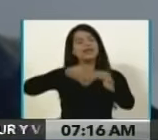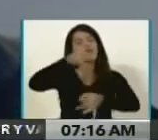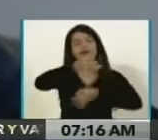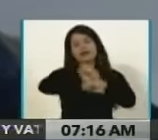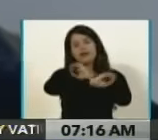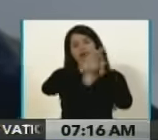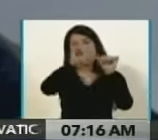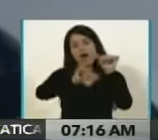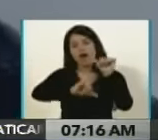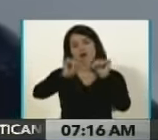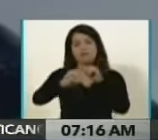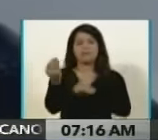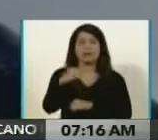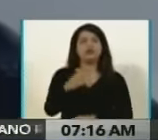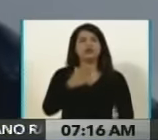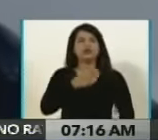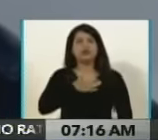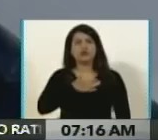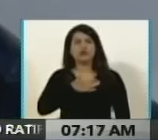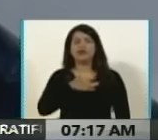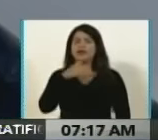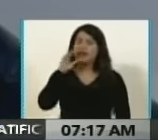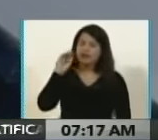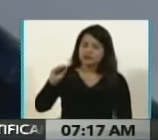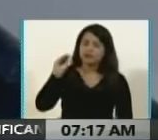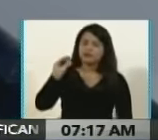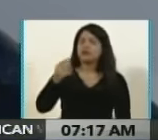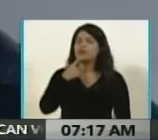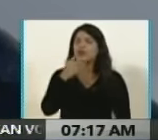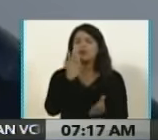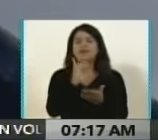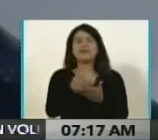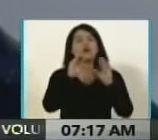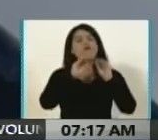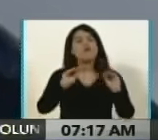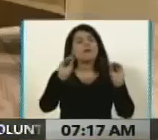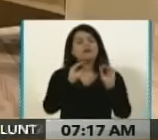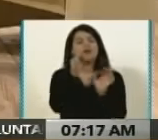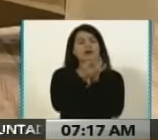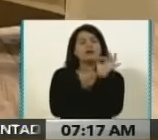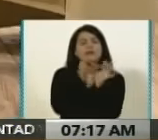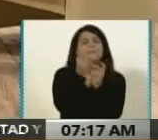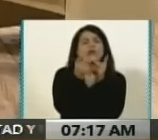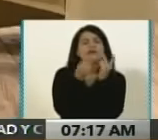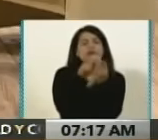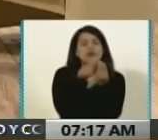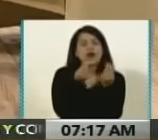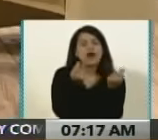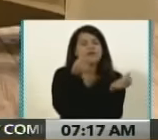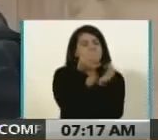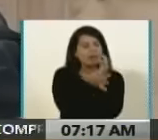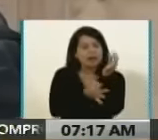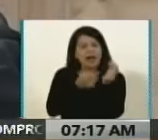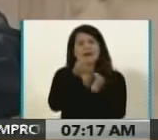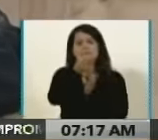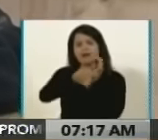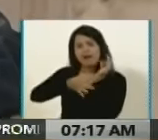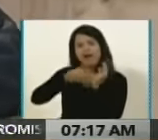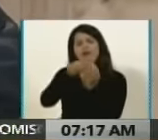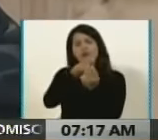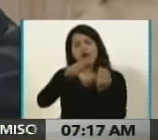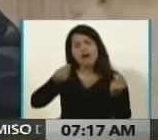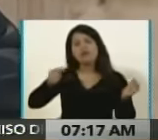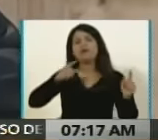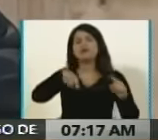Yo he insistido mucho en la pedagogía política, ¿no? Hay que convertir la política en un acto pedagógico.